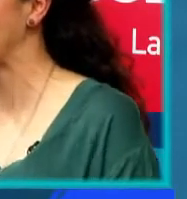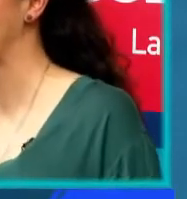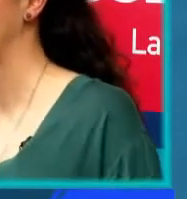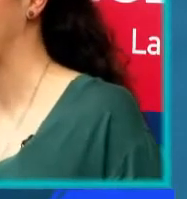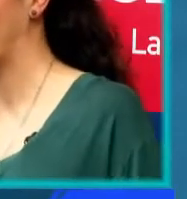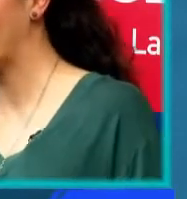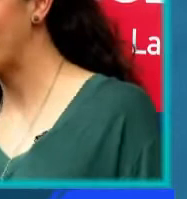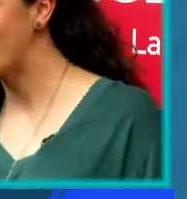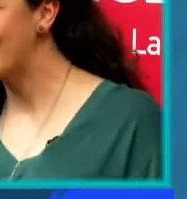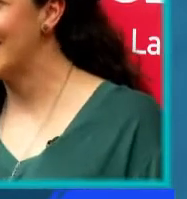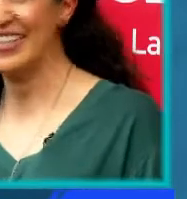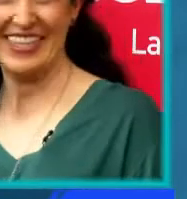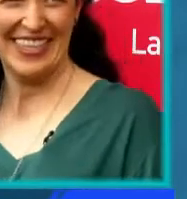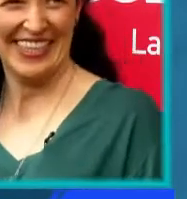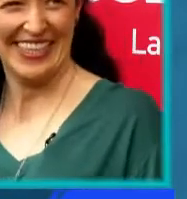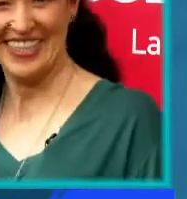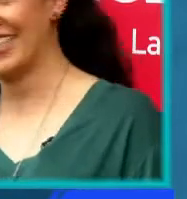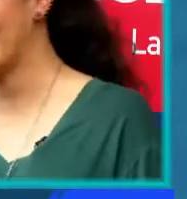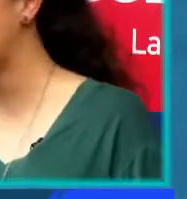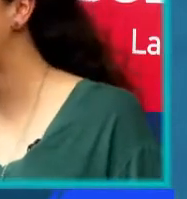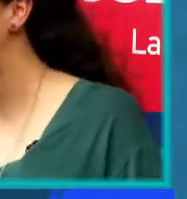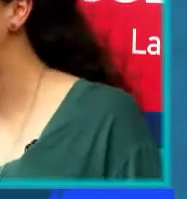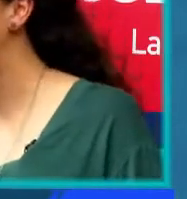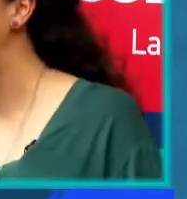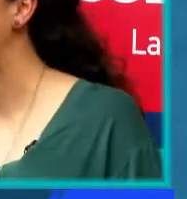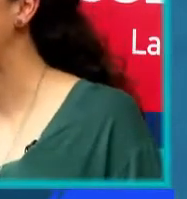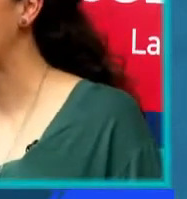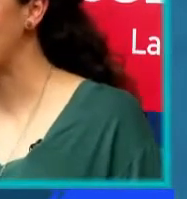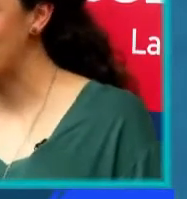¿Qué le cambiaría? Tal vez la...